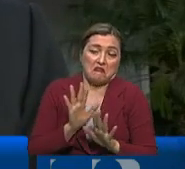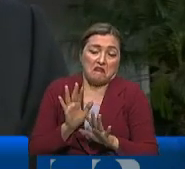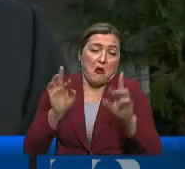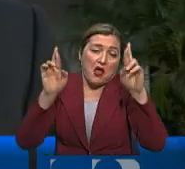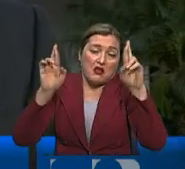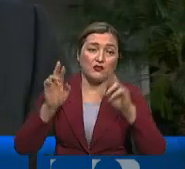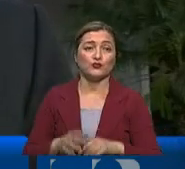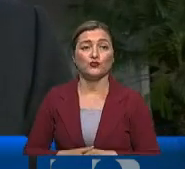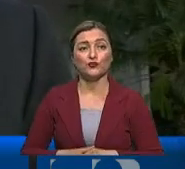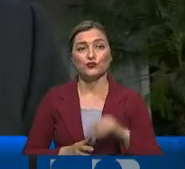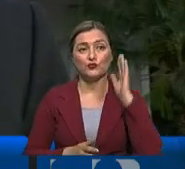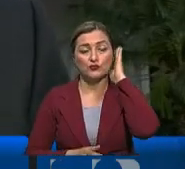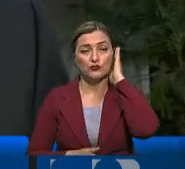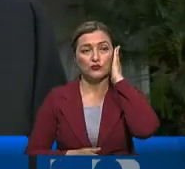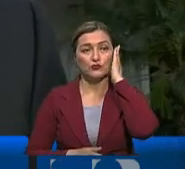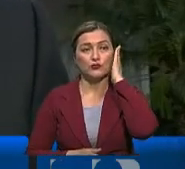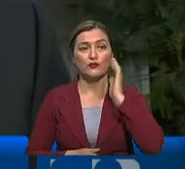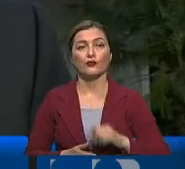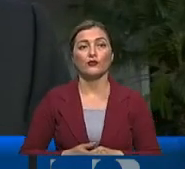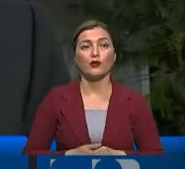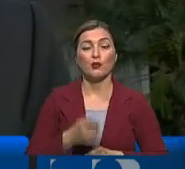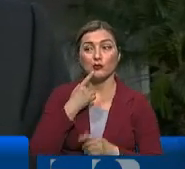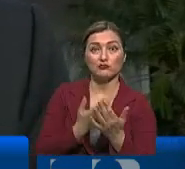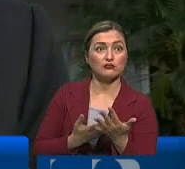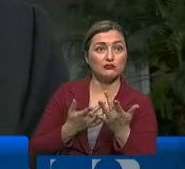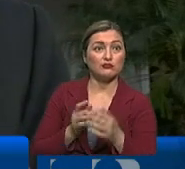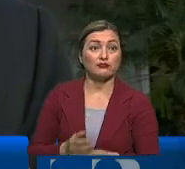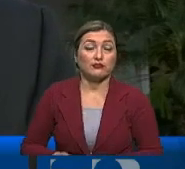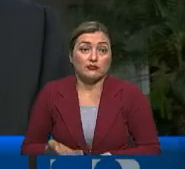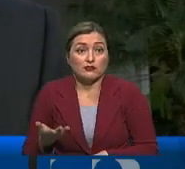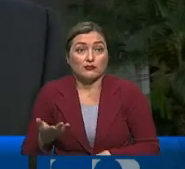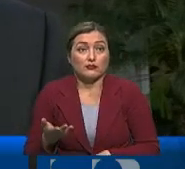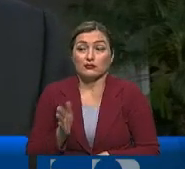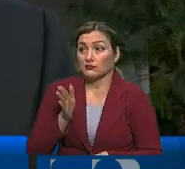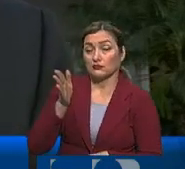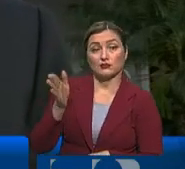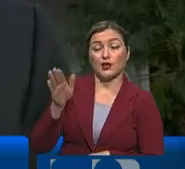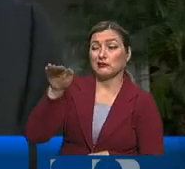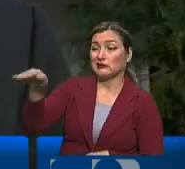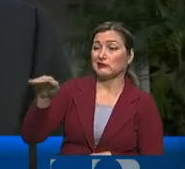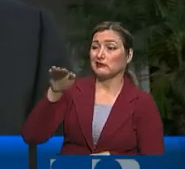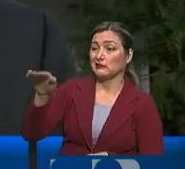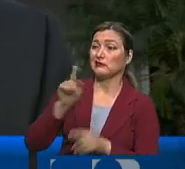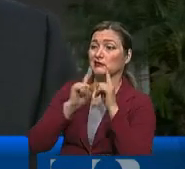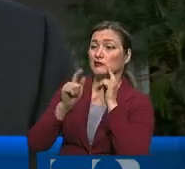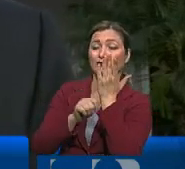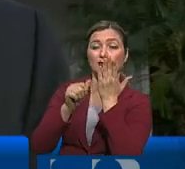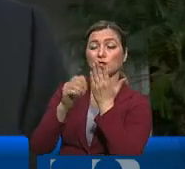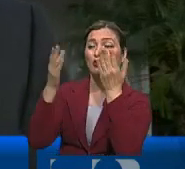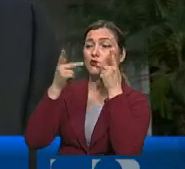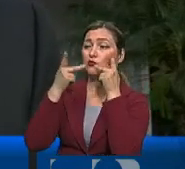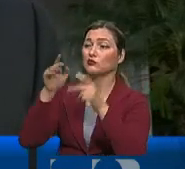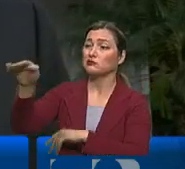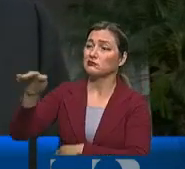momento tengamos que esperar que se pronuncien, de lo contrario vamos a tener que ir a topar la puerta, dialogar con el ministro de Obras